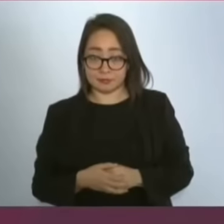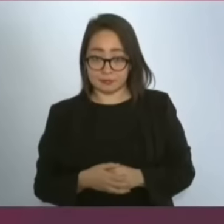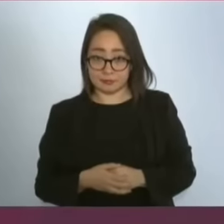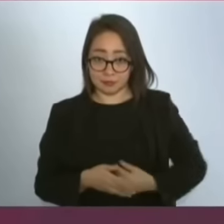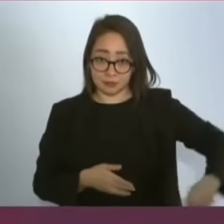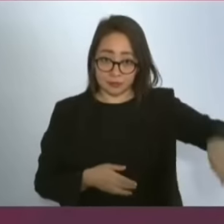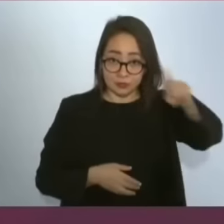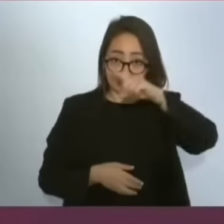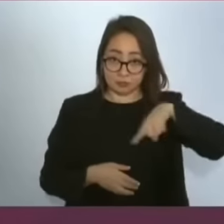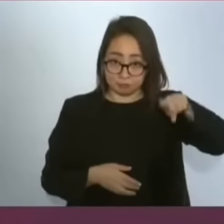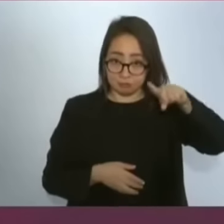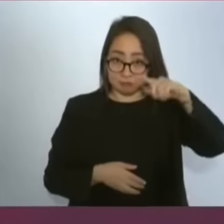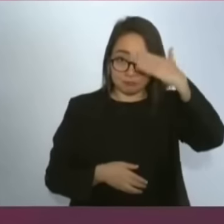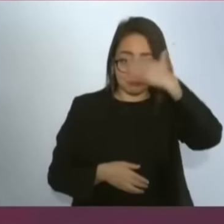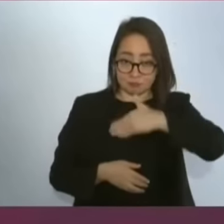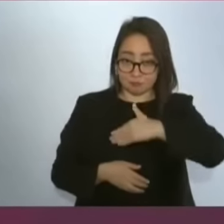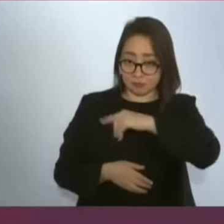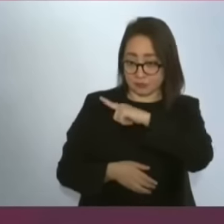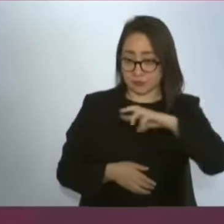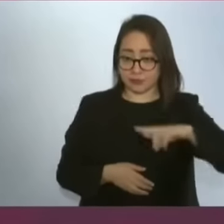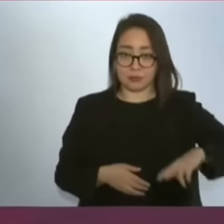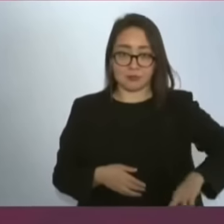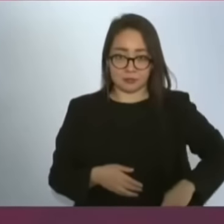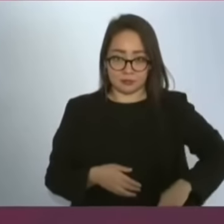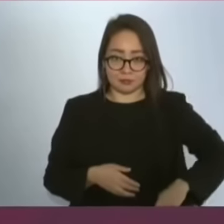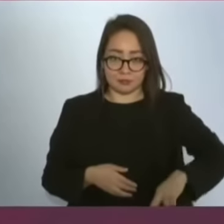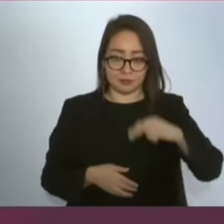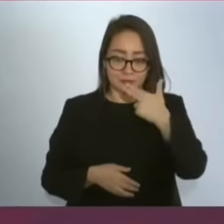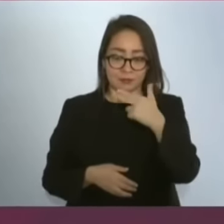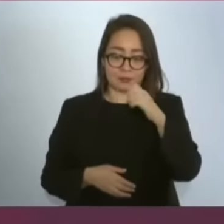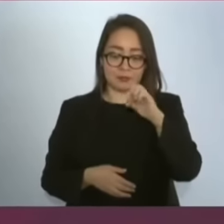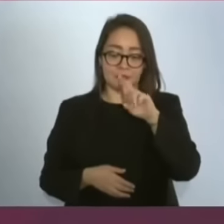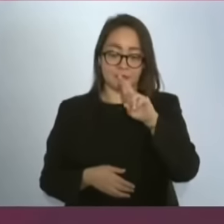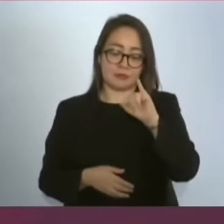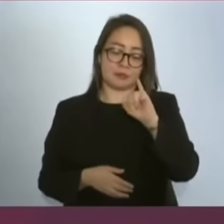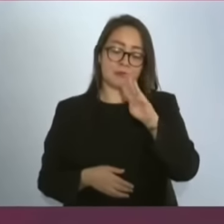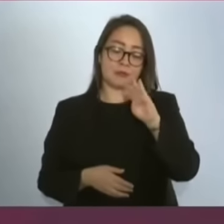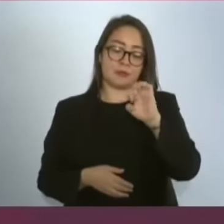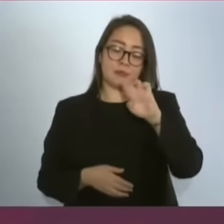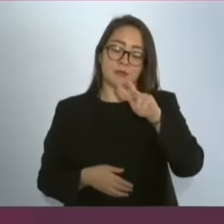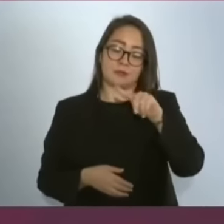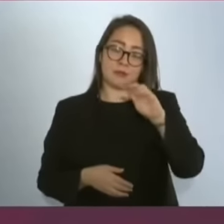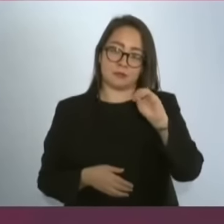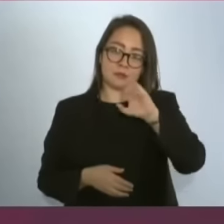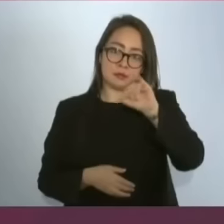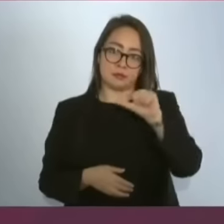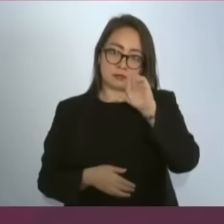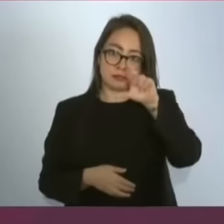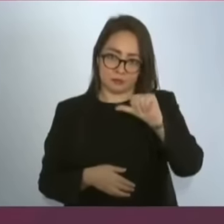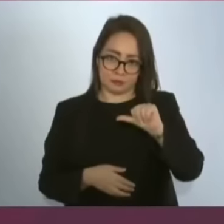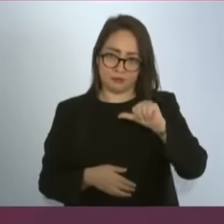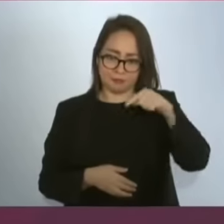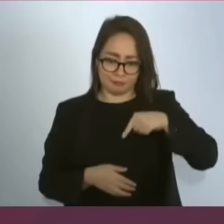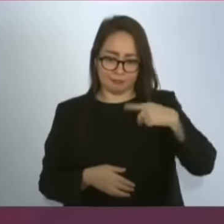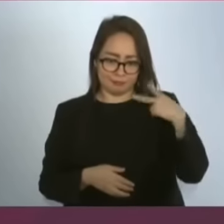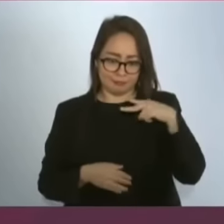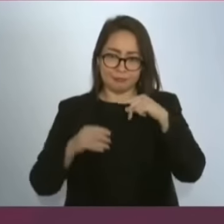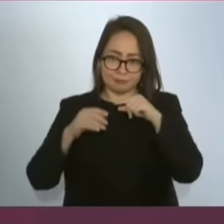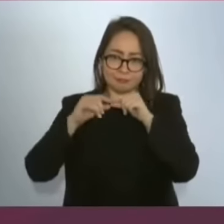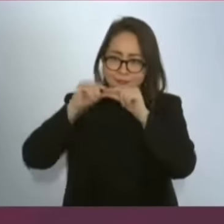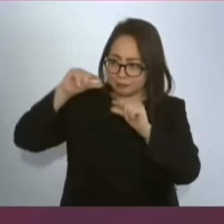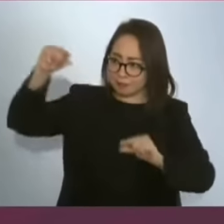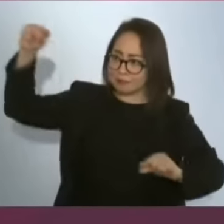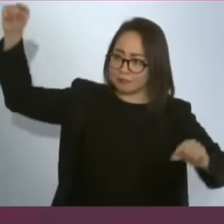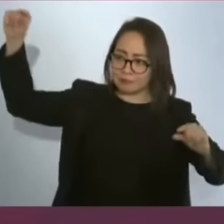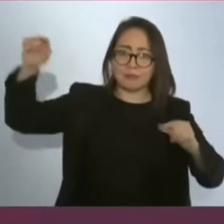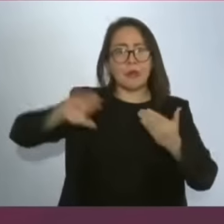gobernador Heriberto Jara de Veracruz? Y en ese entonces era,